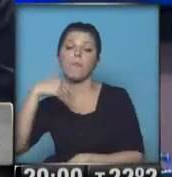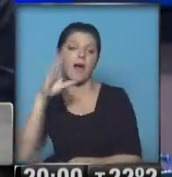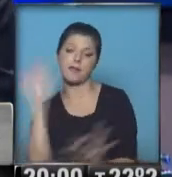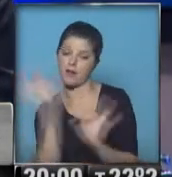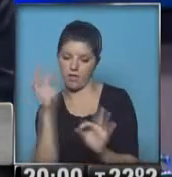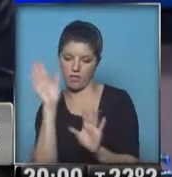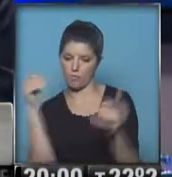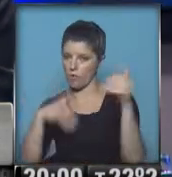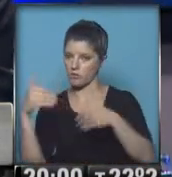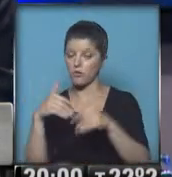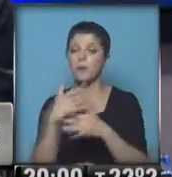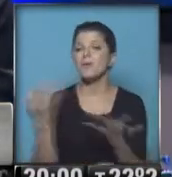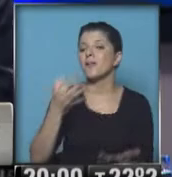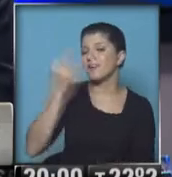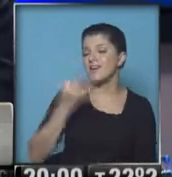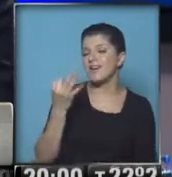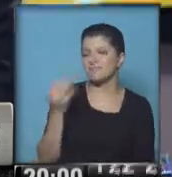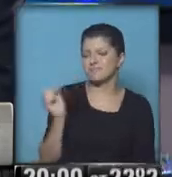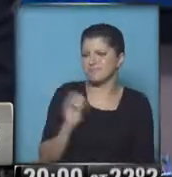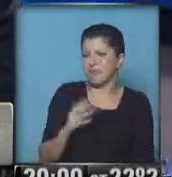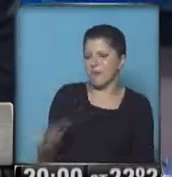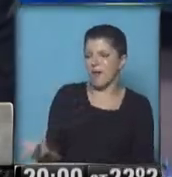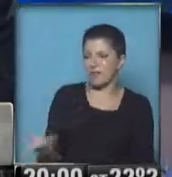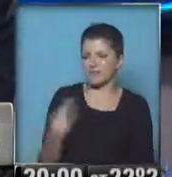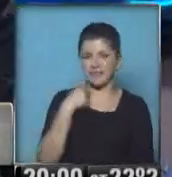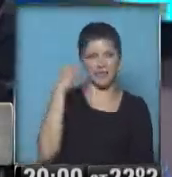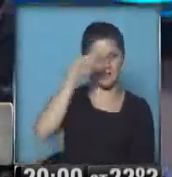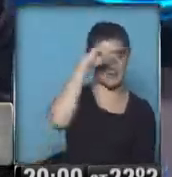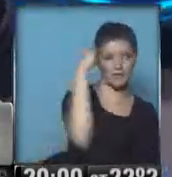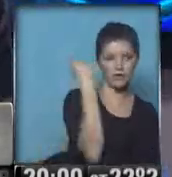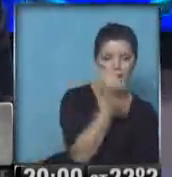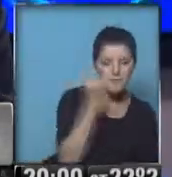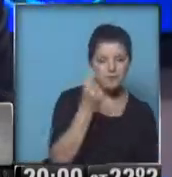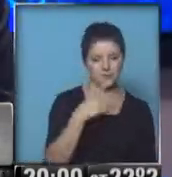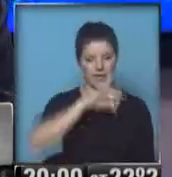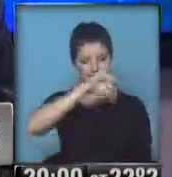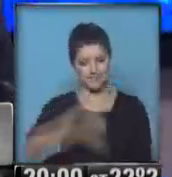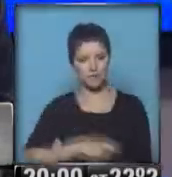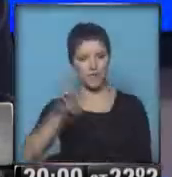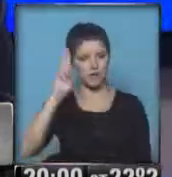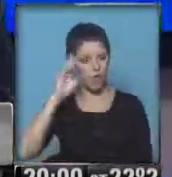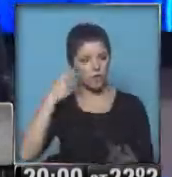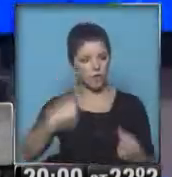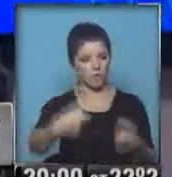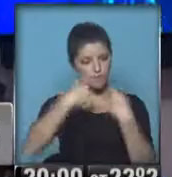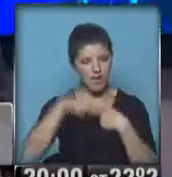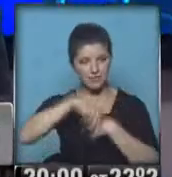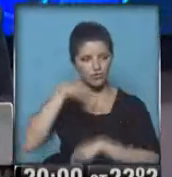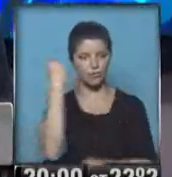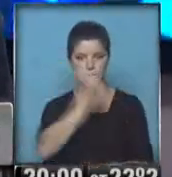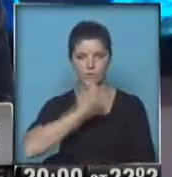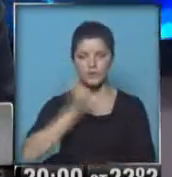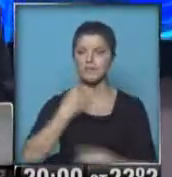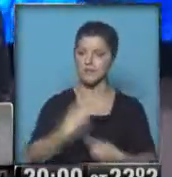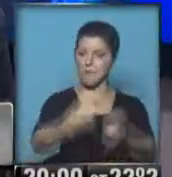Es verdaderamente una paradoja que a nivel internacional se reconozca la importancia del tema y se